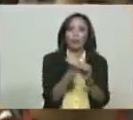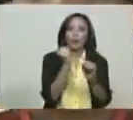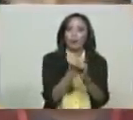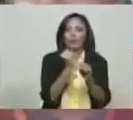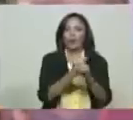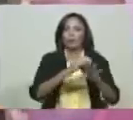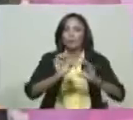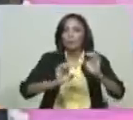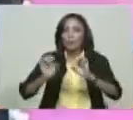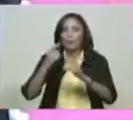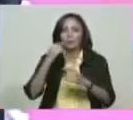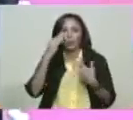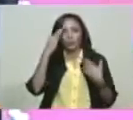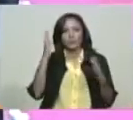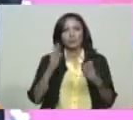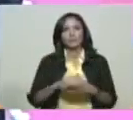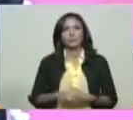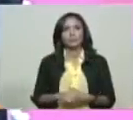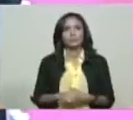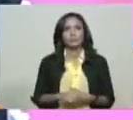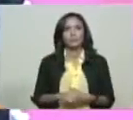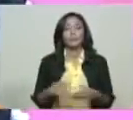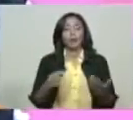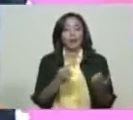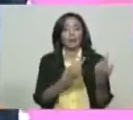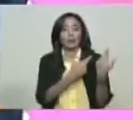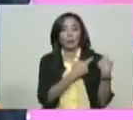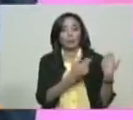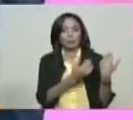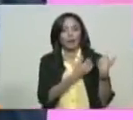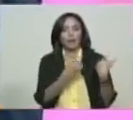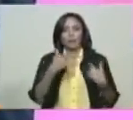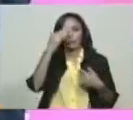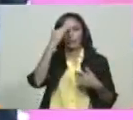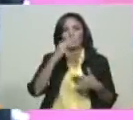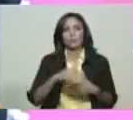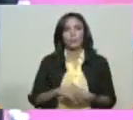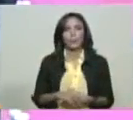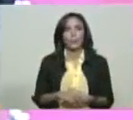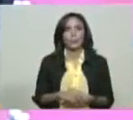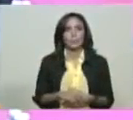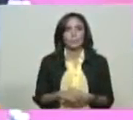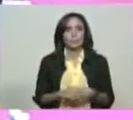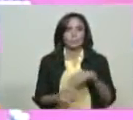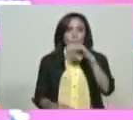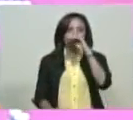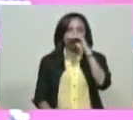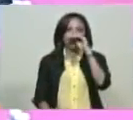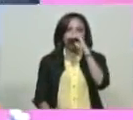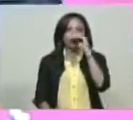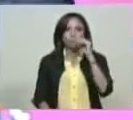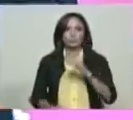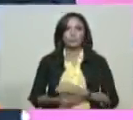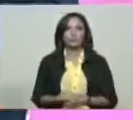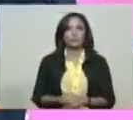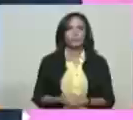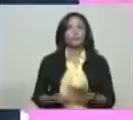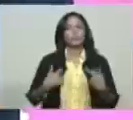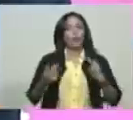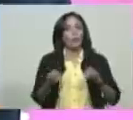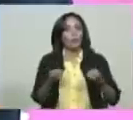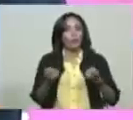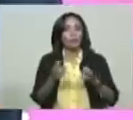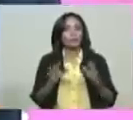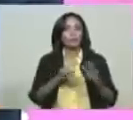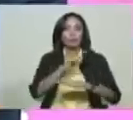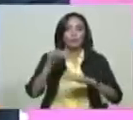conciencia y delego responsabilidades plenas. Coordino permanentemente con los miembros de la Dirección Nacional,